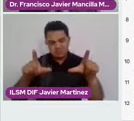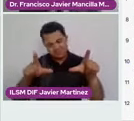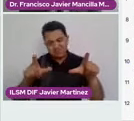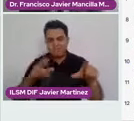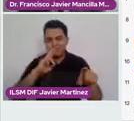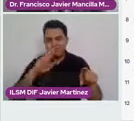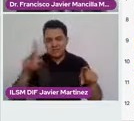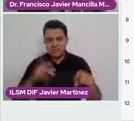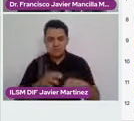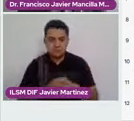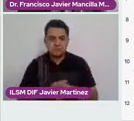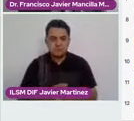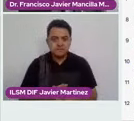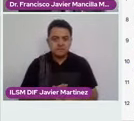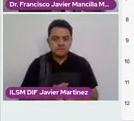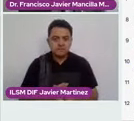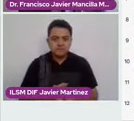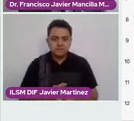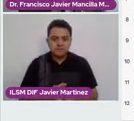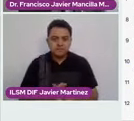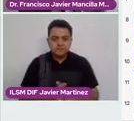mucho mejor.